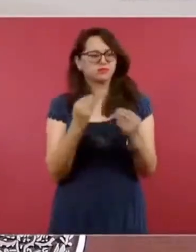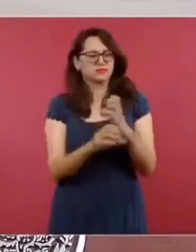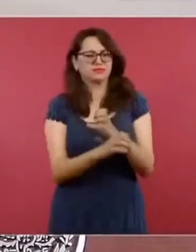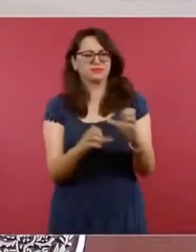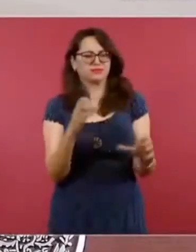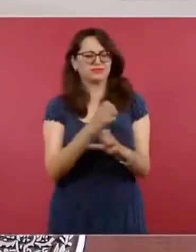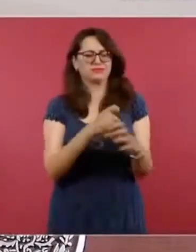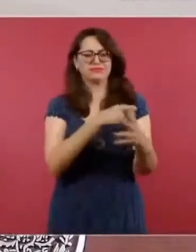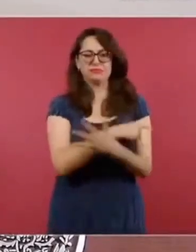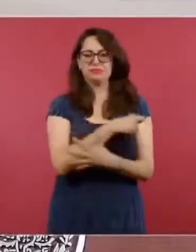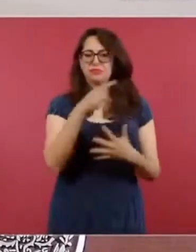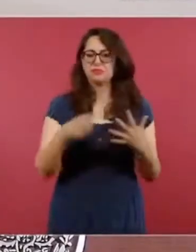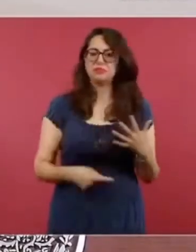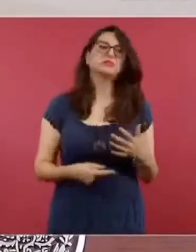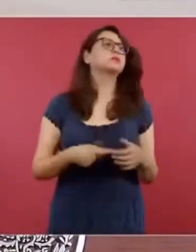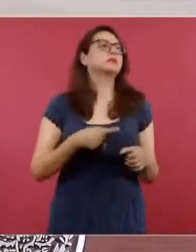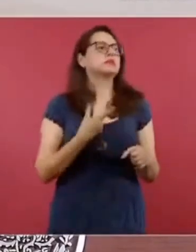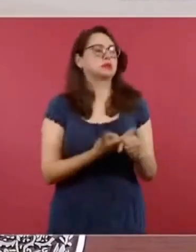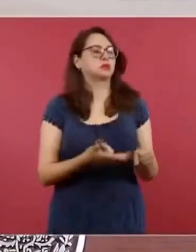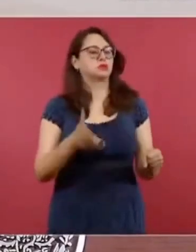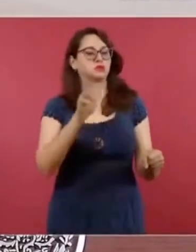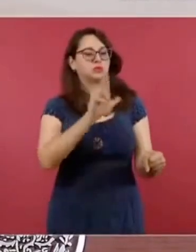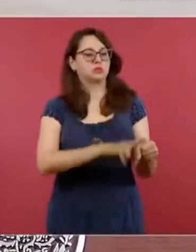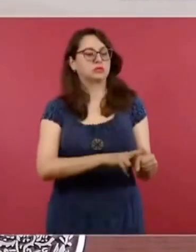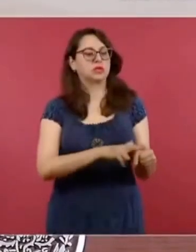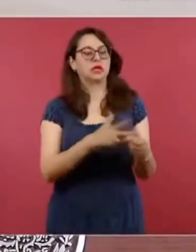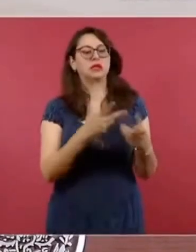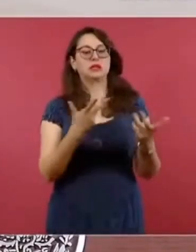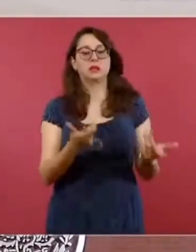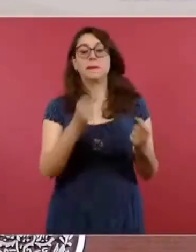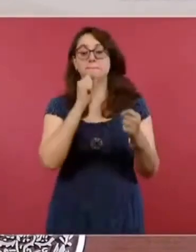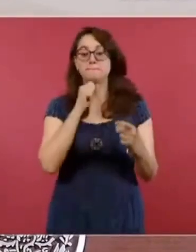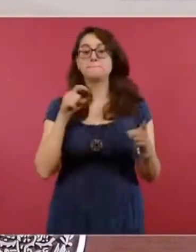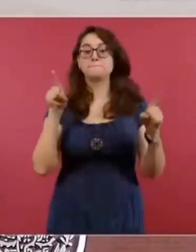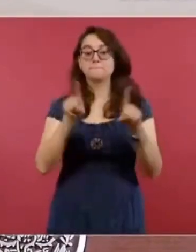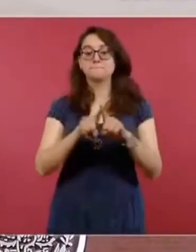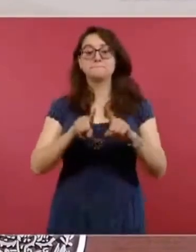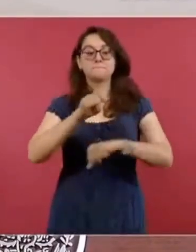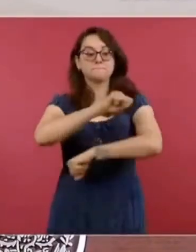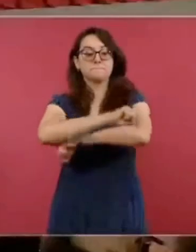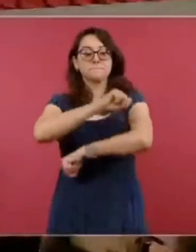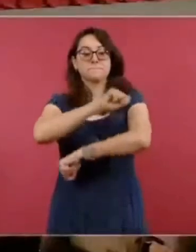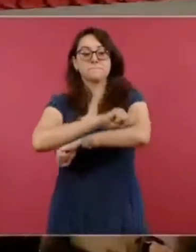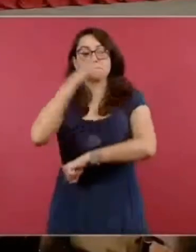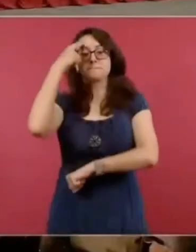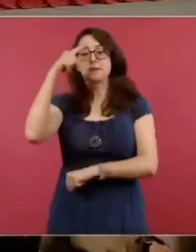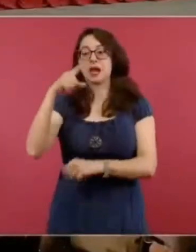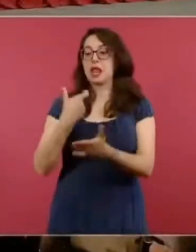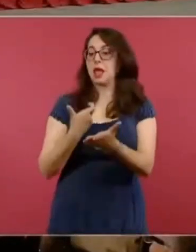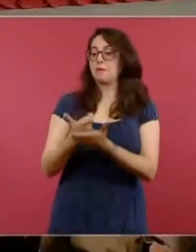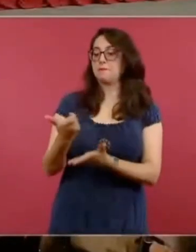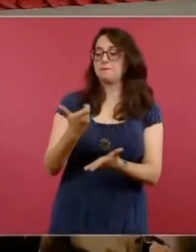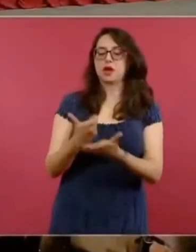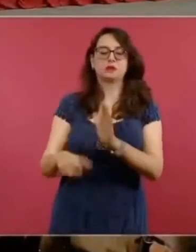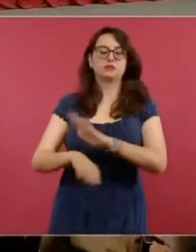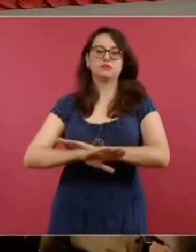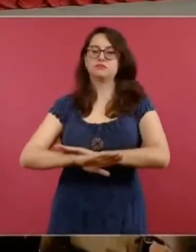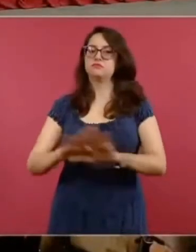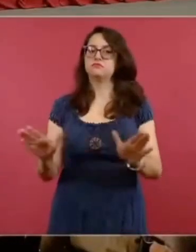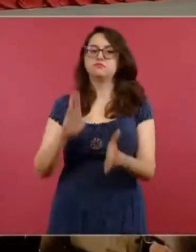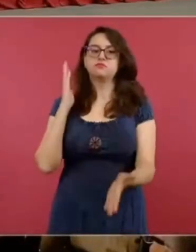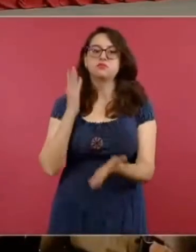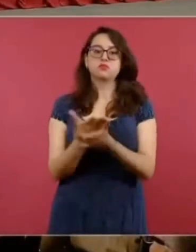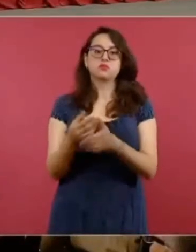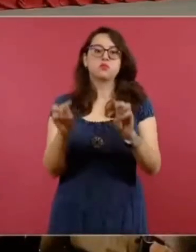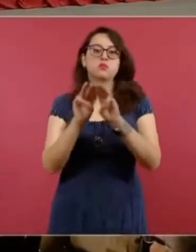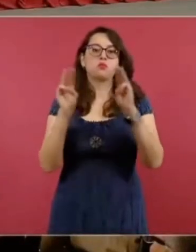no solo en estos hospitales, en todos, el cierre de las cajas de cobro, que ahora son centros de atención de la gente que llega